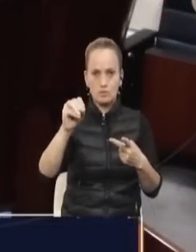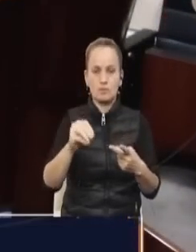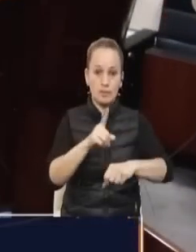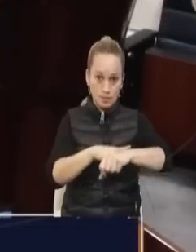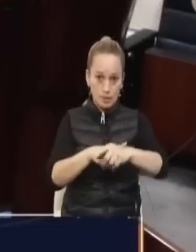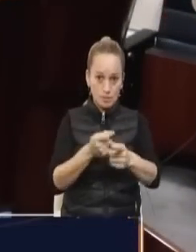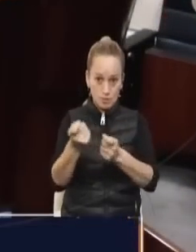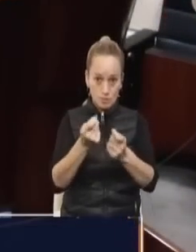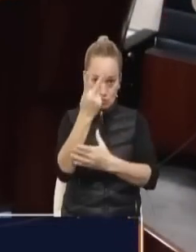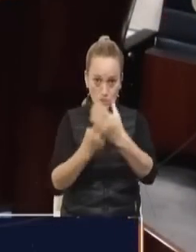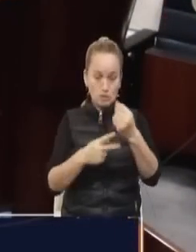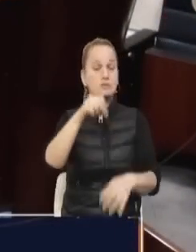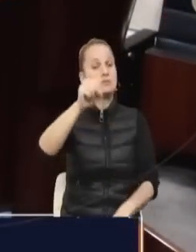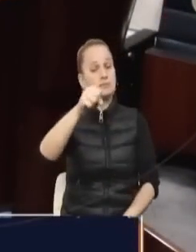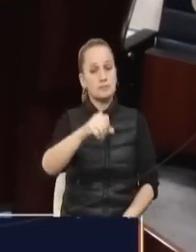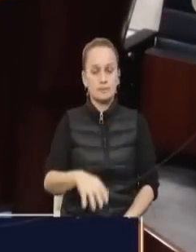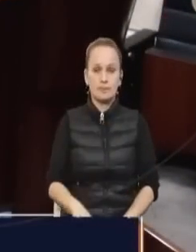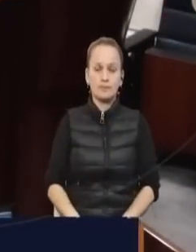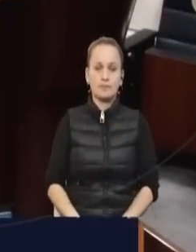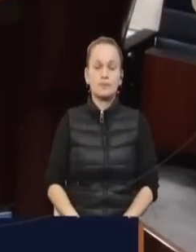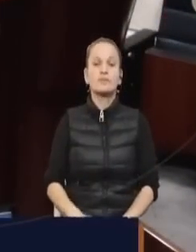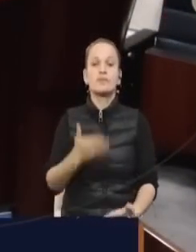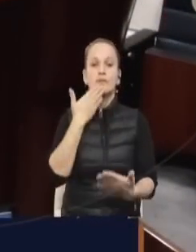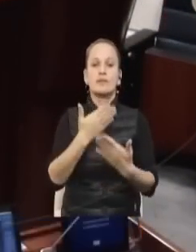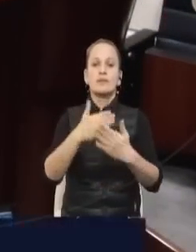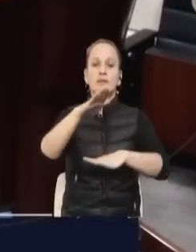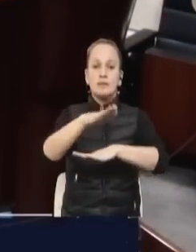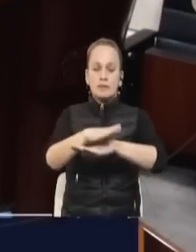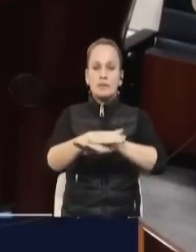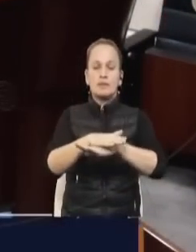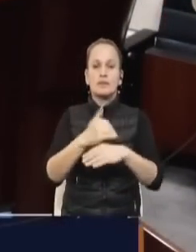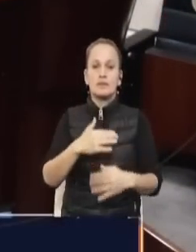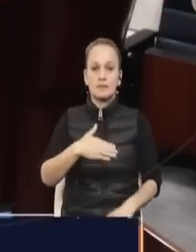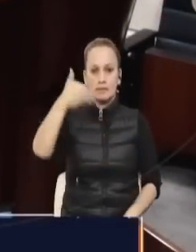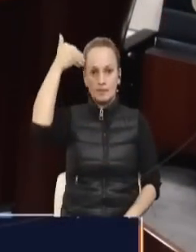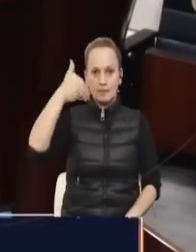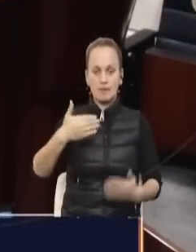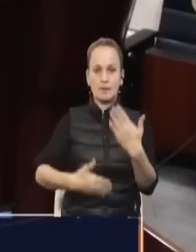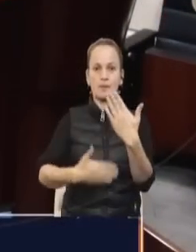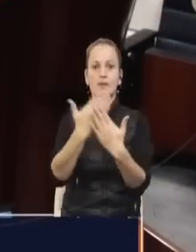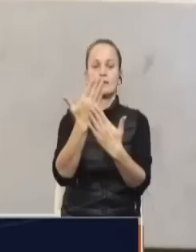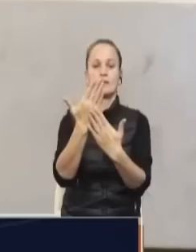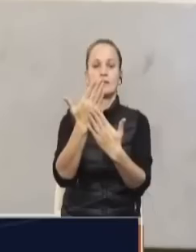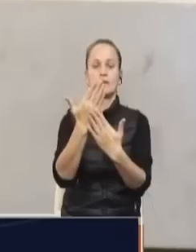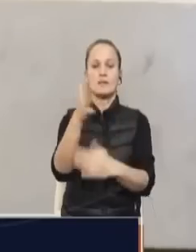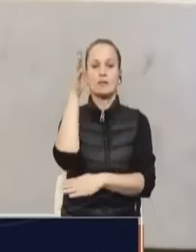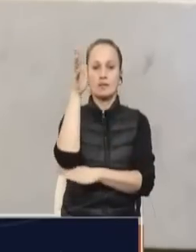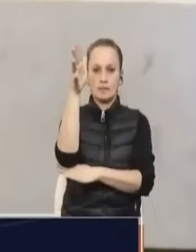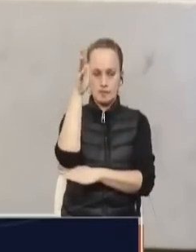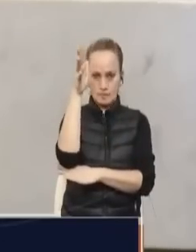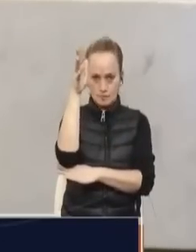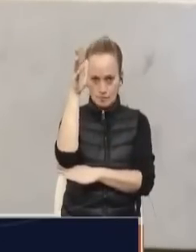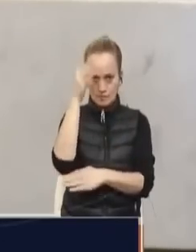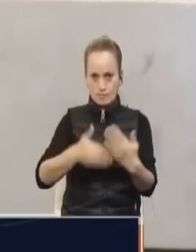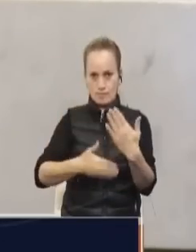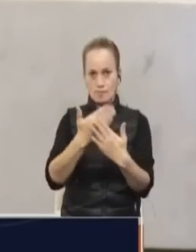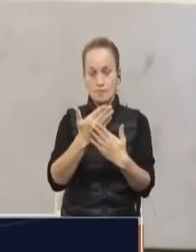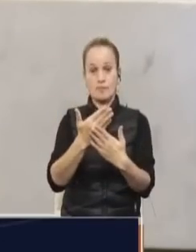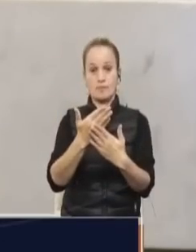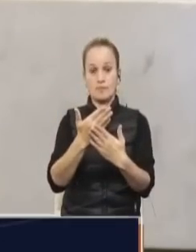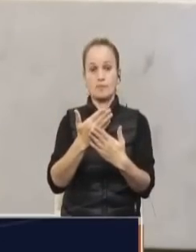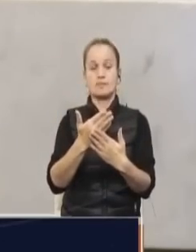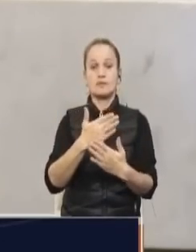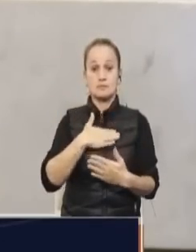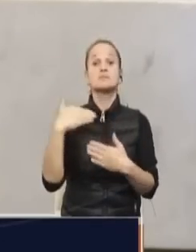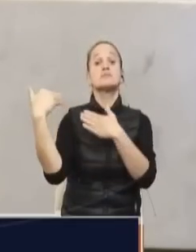compartir el tiempo, ¿no? Sí. Buenas tardes. Inicio esta intervención teniendo